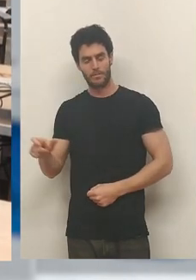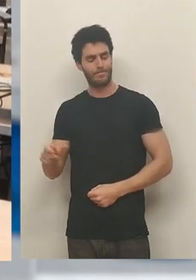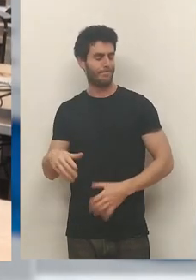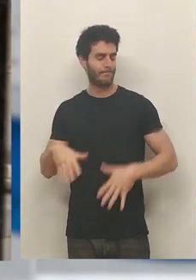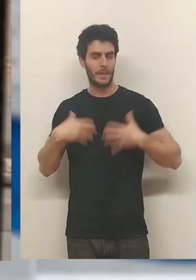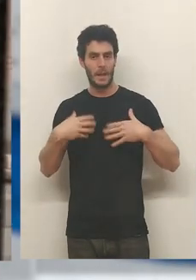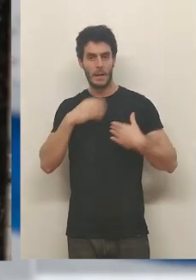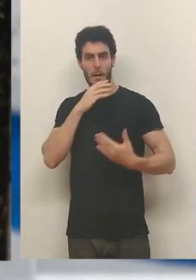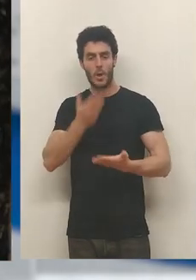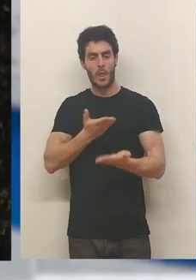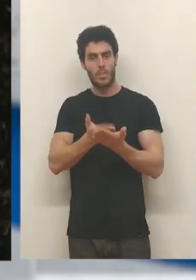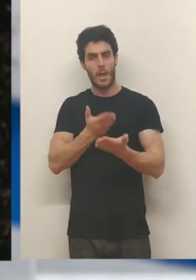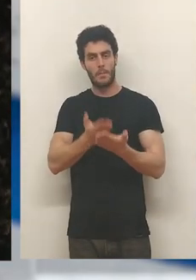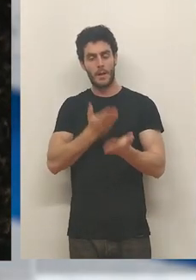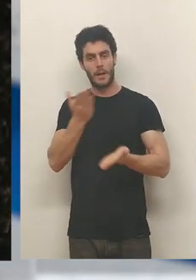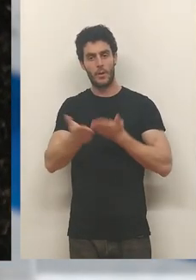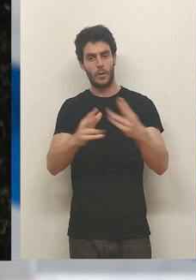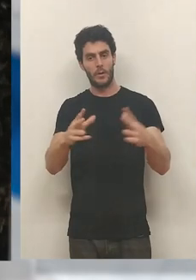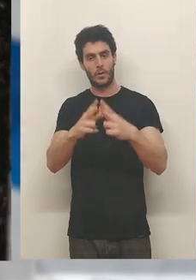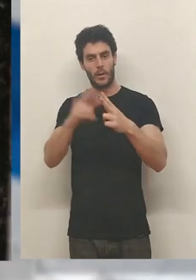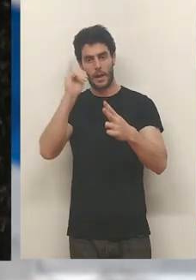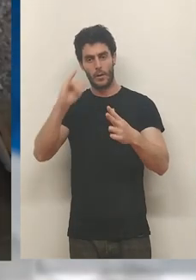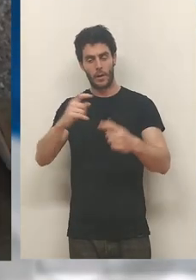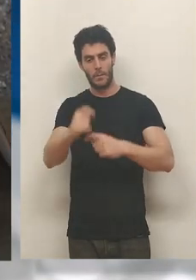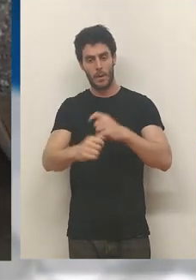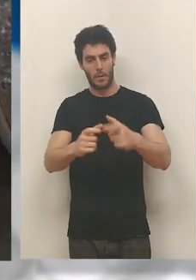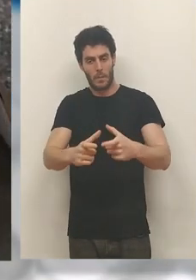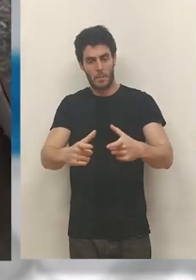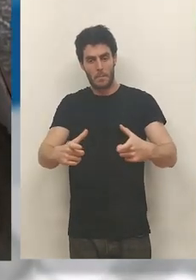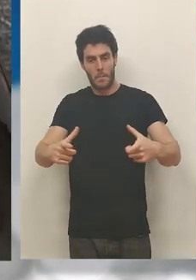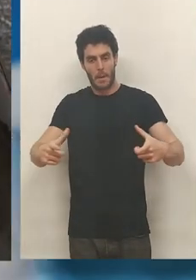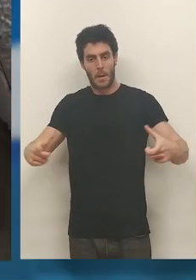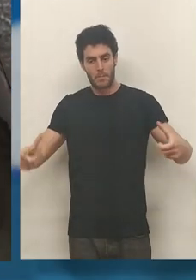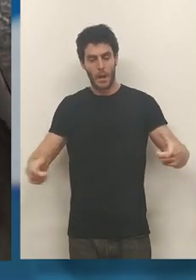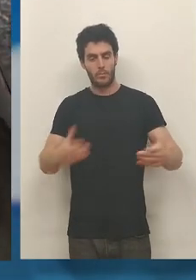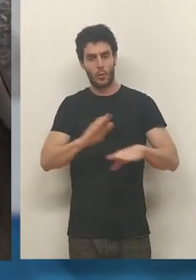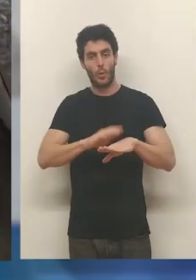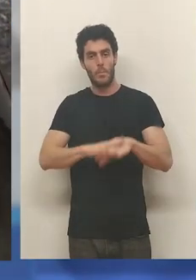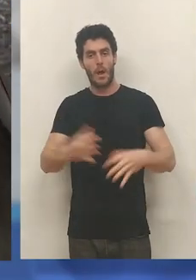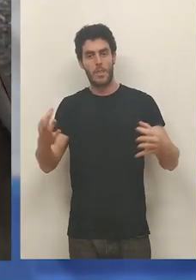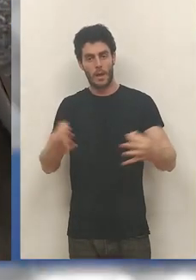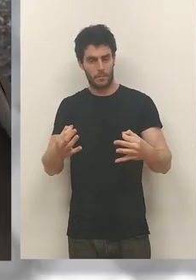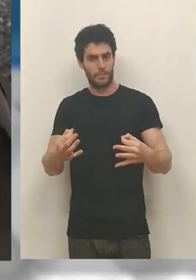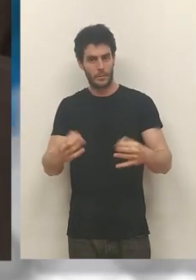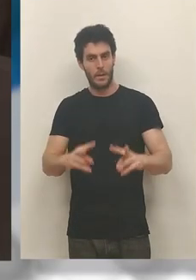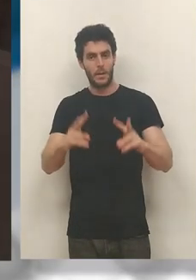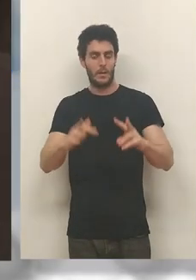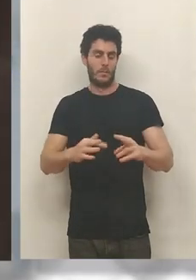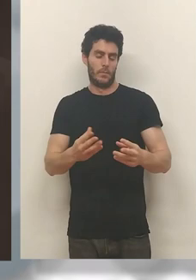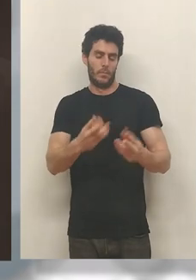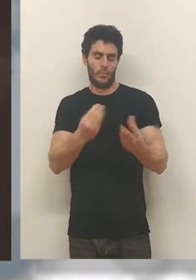personas. Tristemente, la demanda de ayuda por parte de la sociedad riojana crece año a año por múltiples factores.